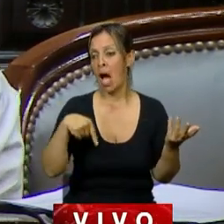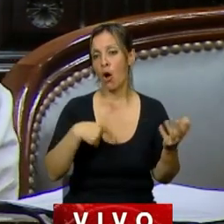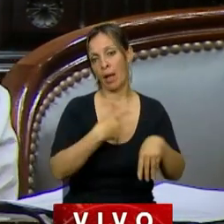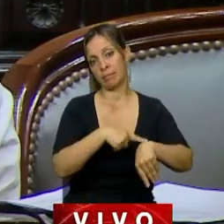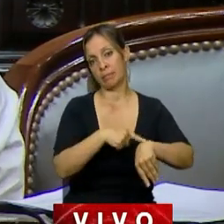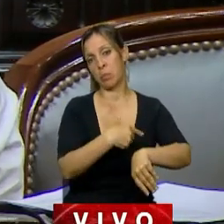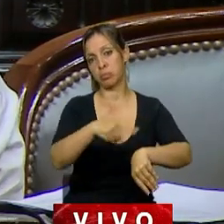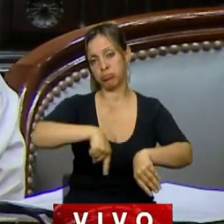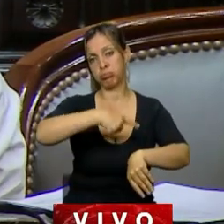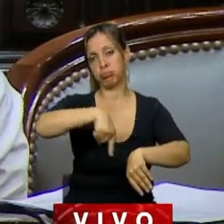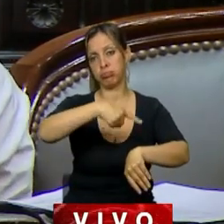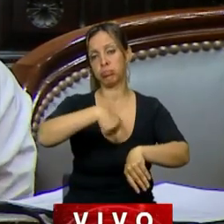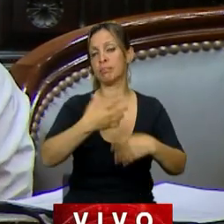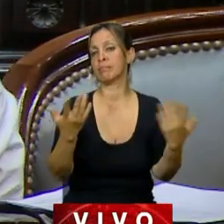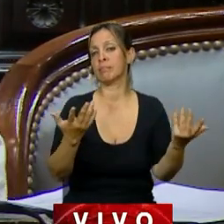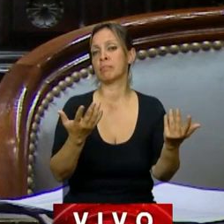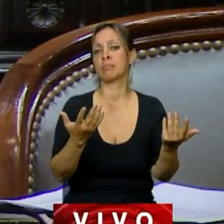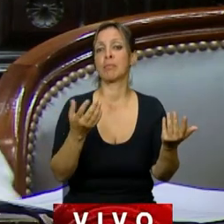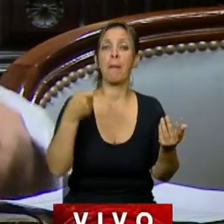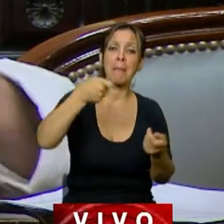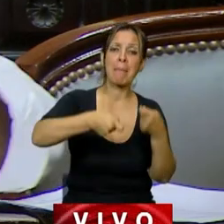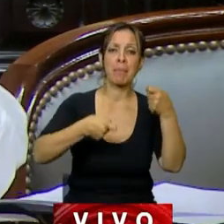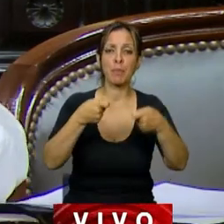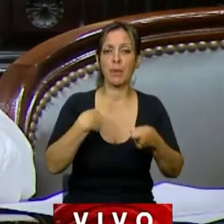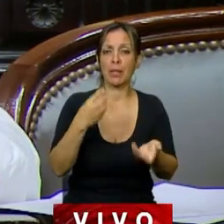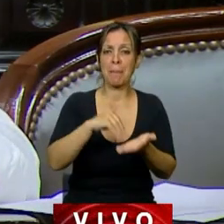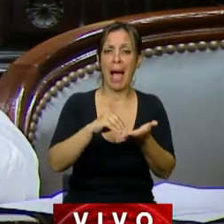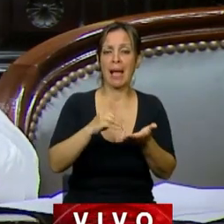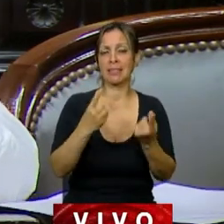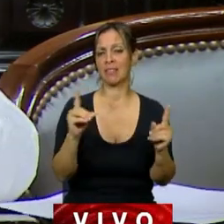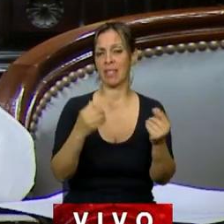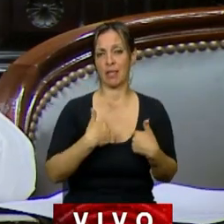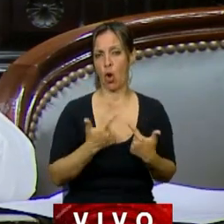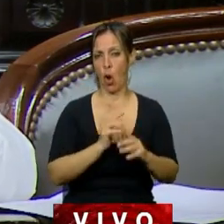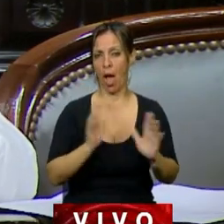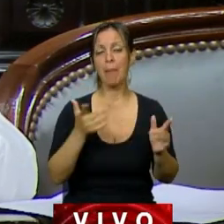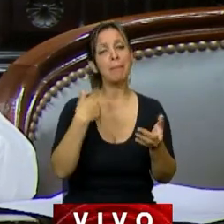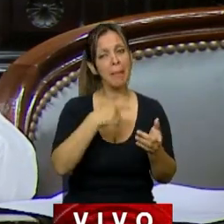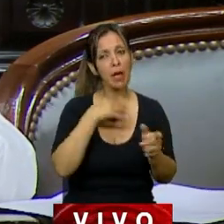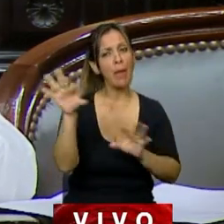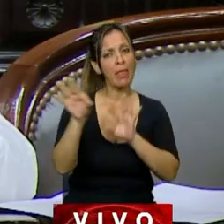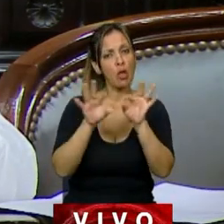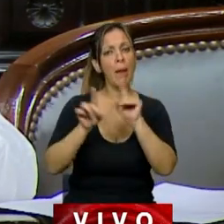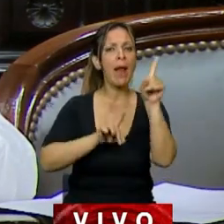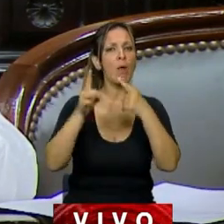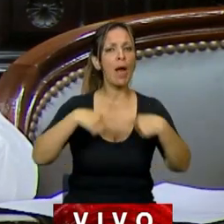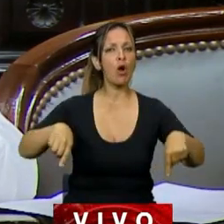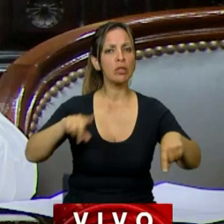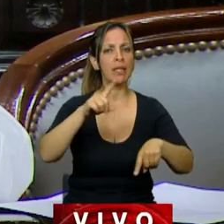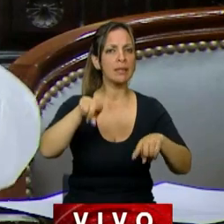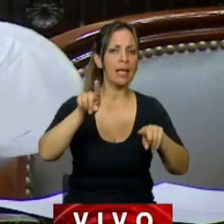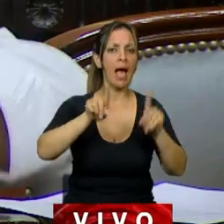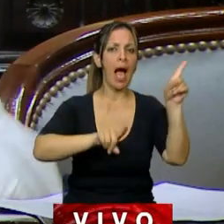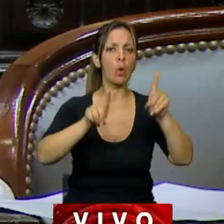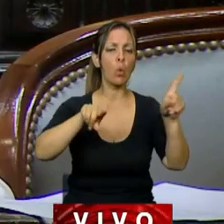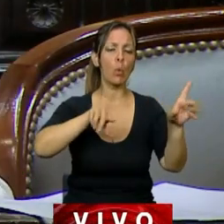debate, muy pocas cosas originales se pueden aportar, pero yo quisiera refrescarle algunos conceptos que por acá quedaron dando